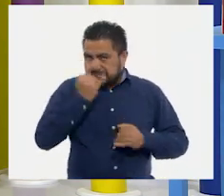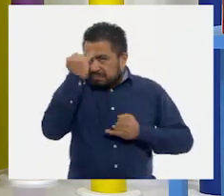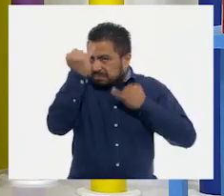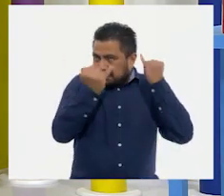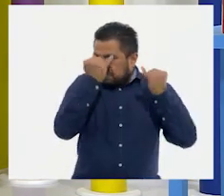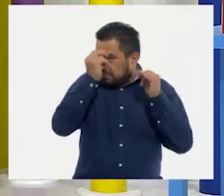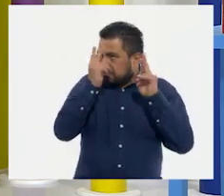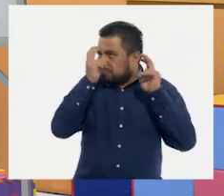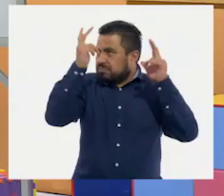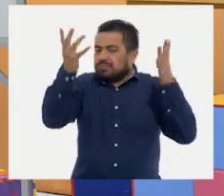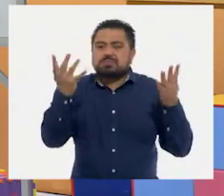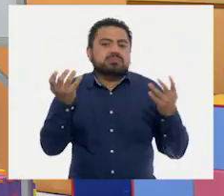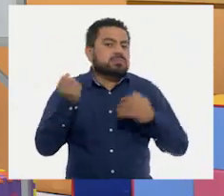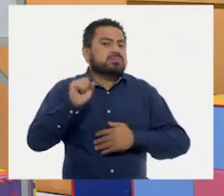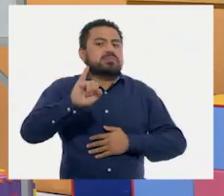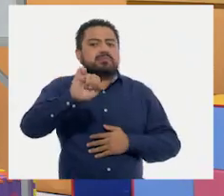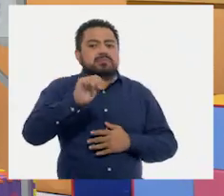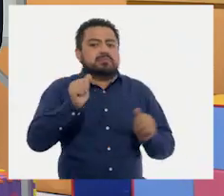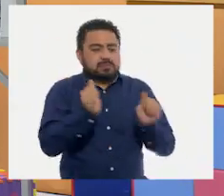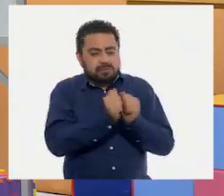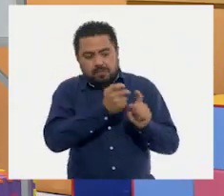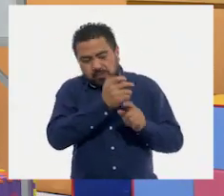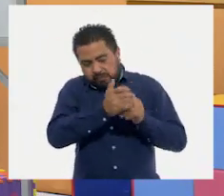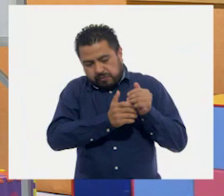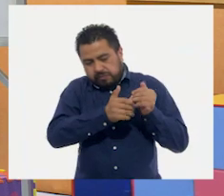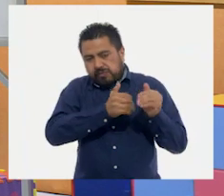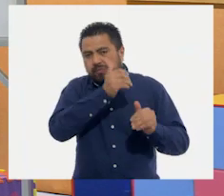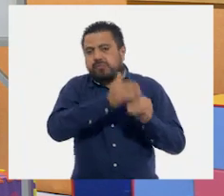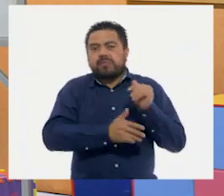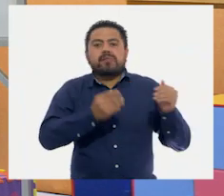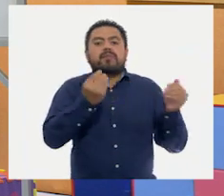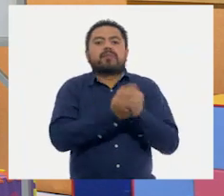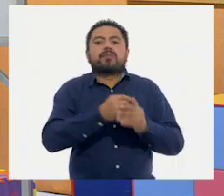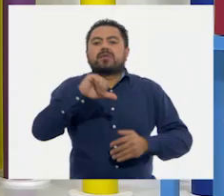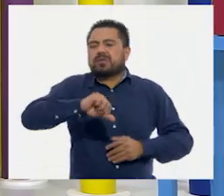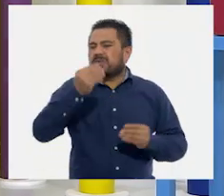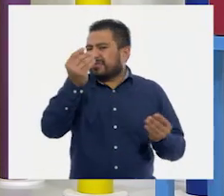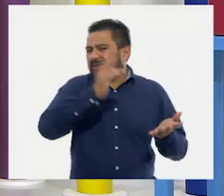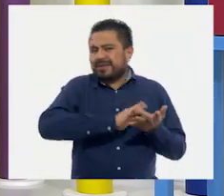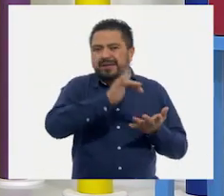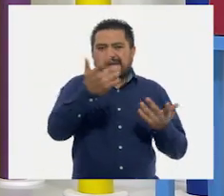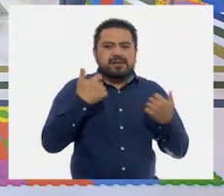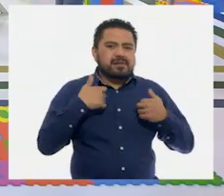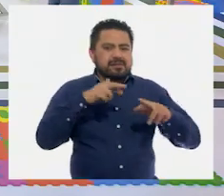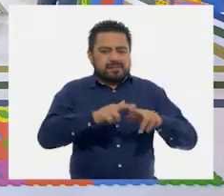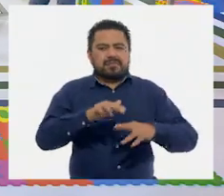imaginar. Así es. Y bueno, con esto hemos acabado la clase del día de hoy. Muchas gracias.